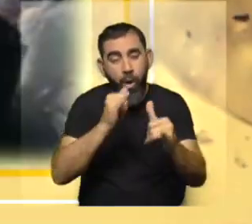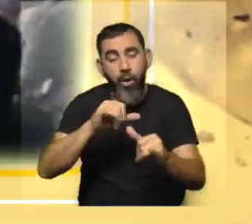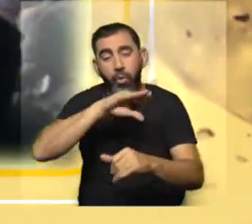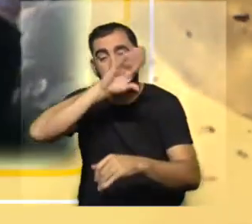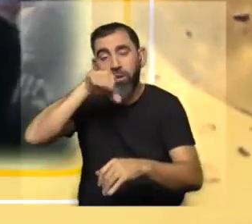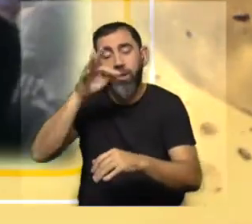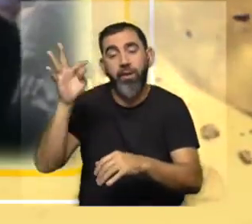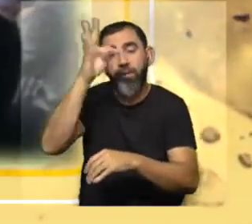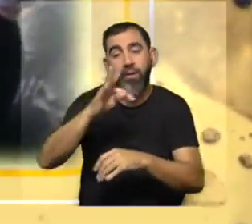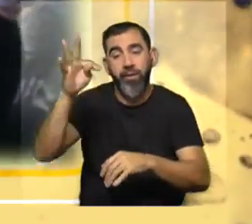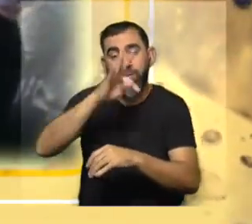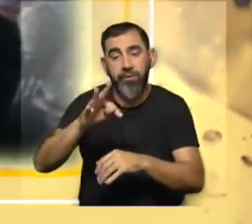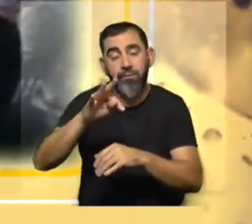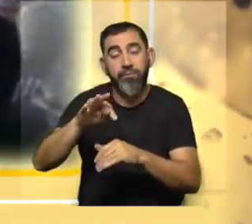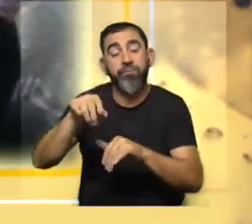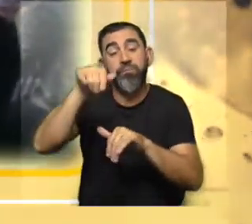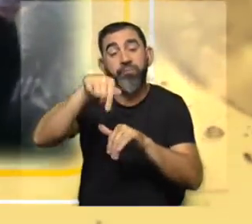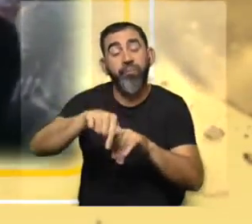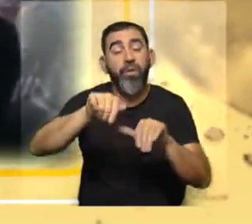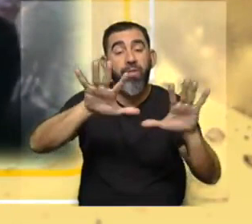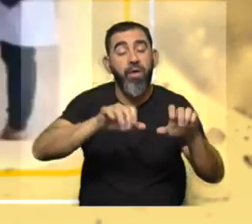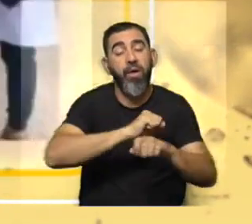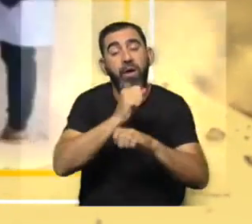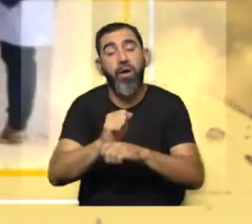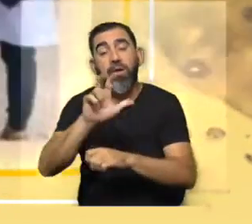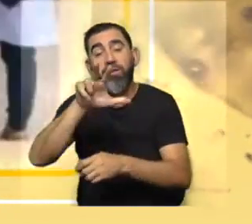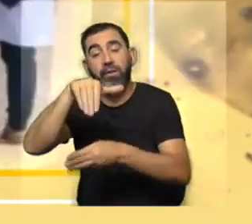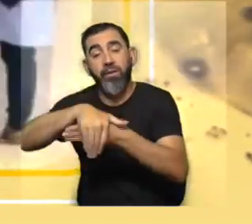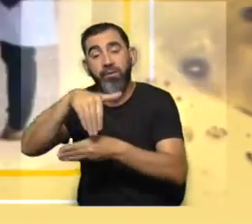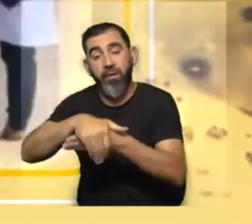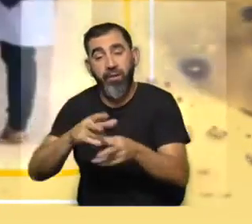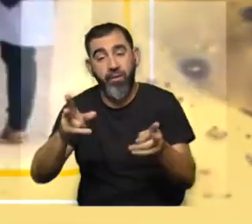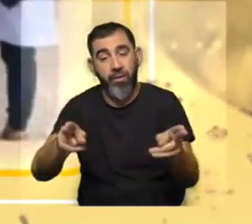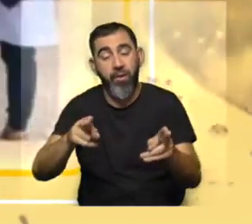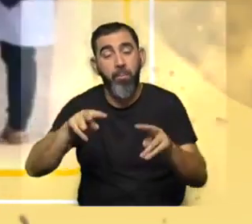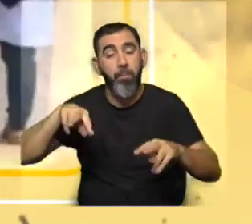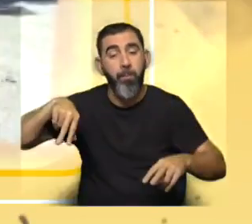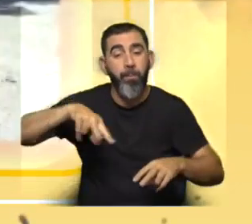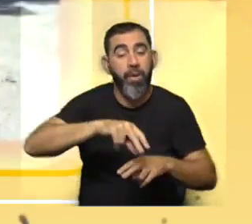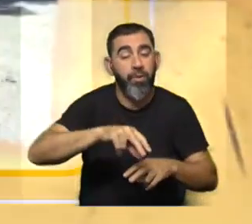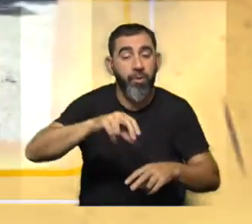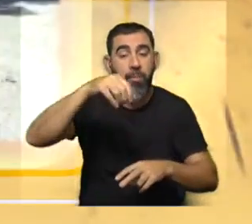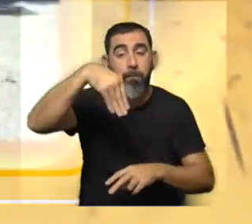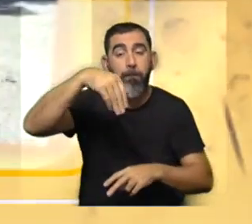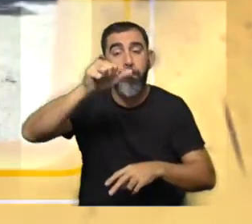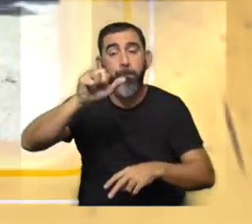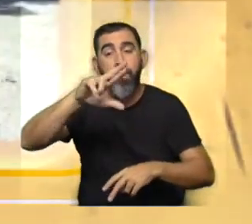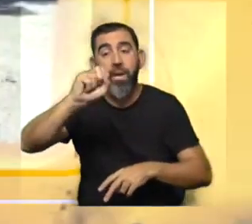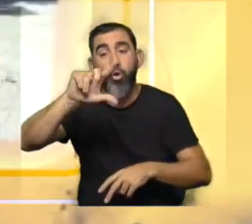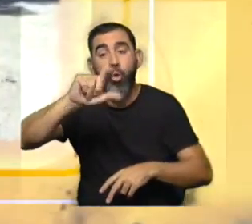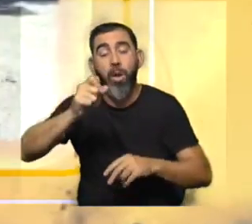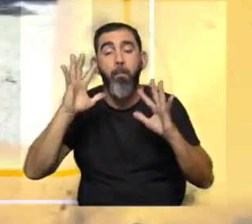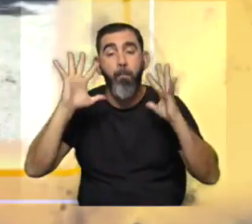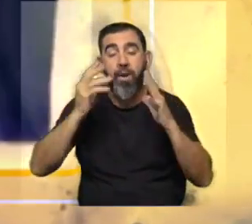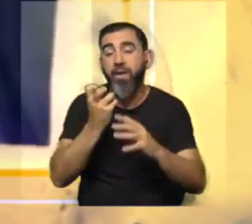y talleres. La cita es entre las 10 y las 15 horas en la peatonal Avenida Lorenzo Merola, en el Parque